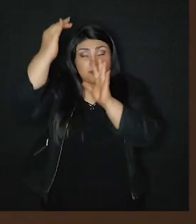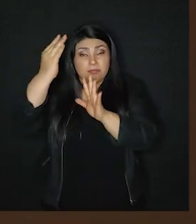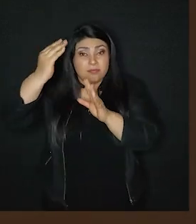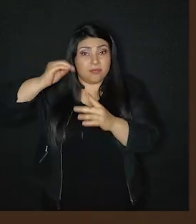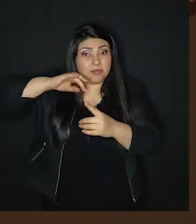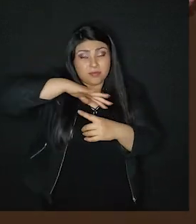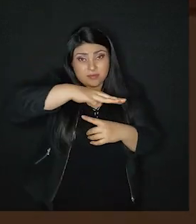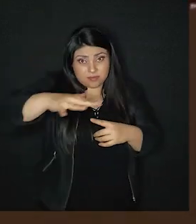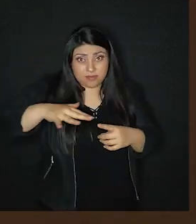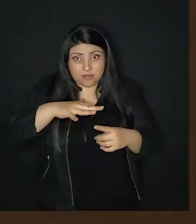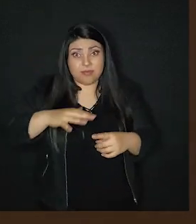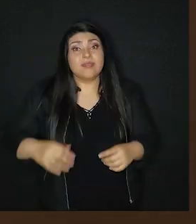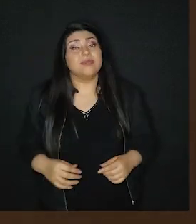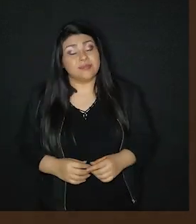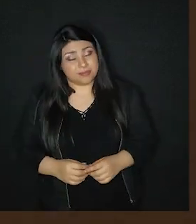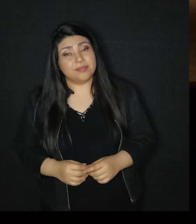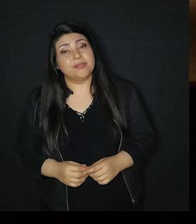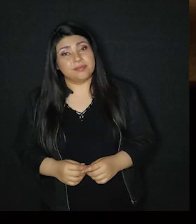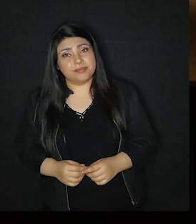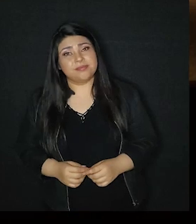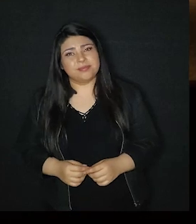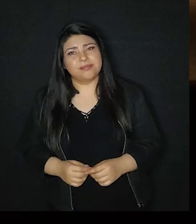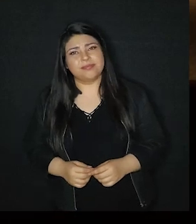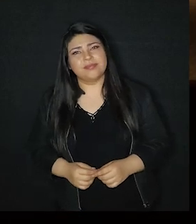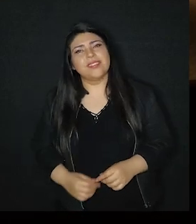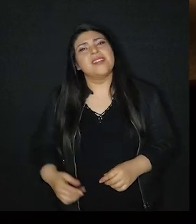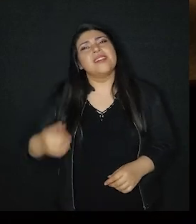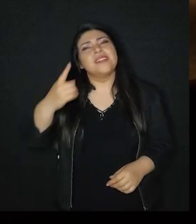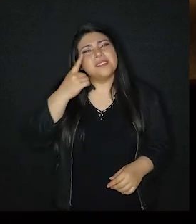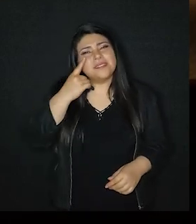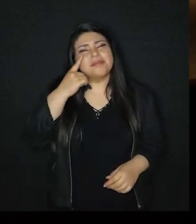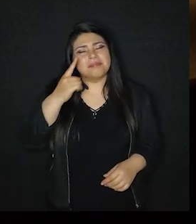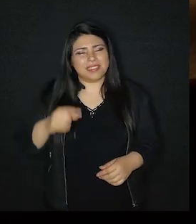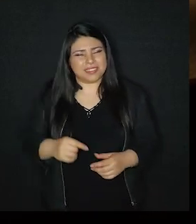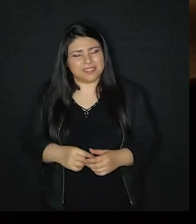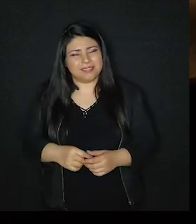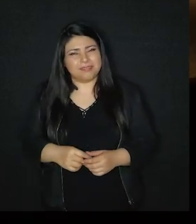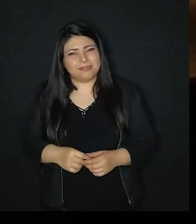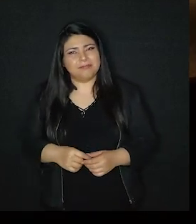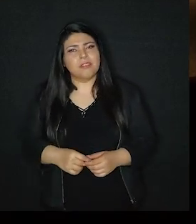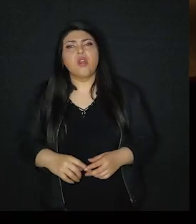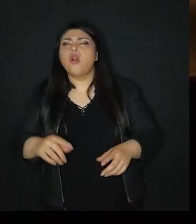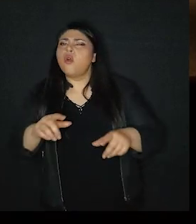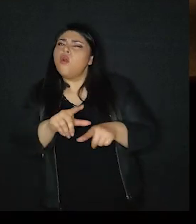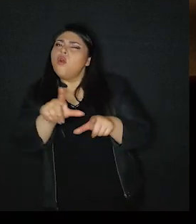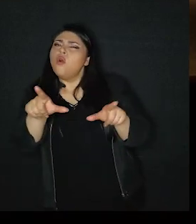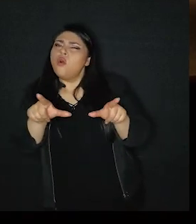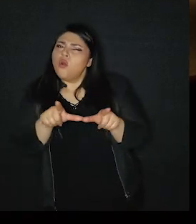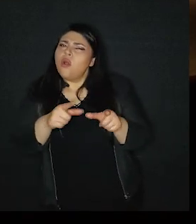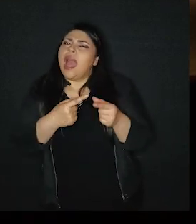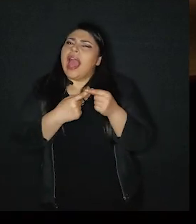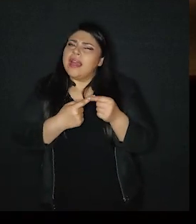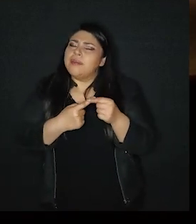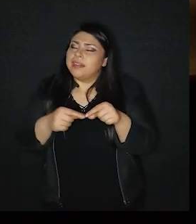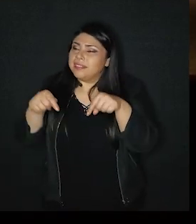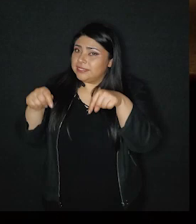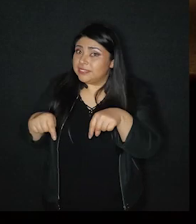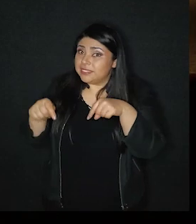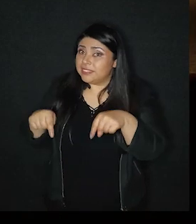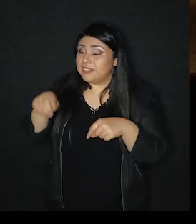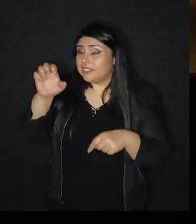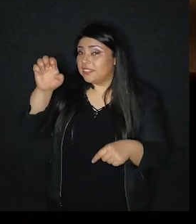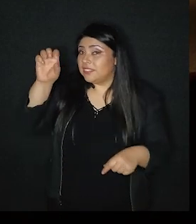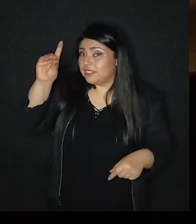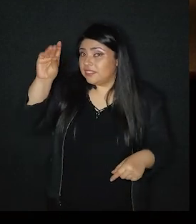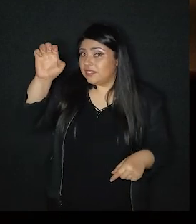tenía un lugar solo abrí tus ojos a esto tenía un lugar específico en la tierra llamado